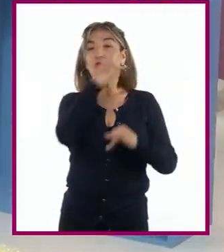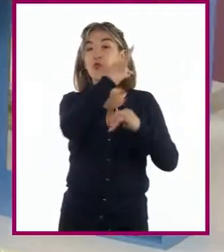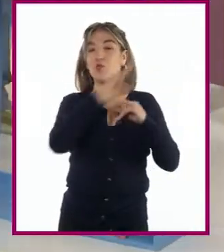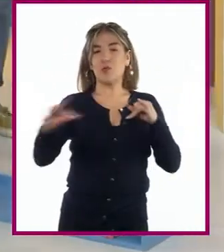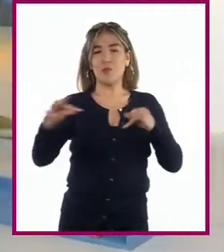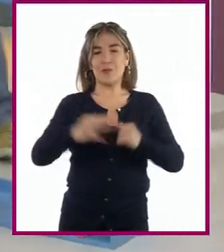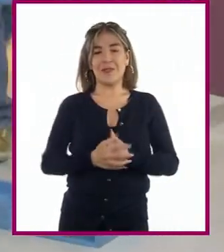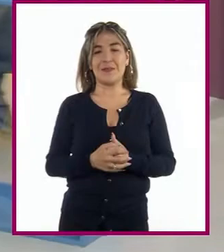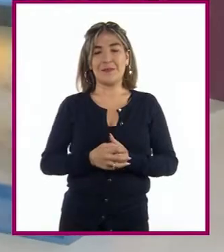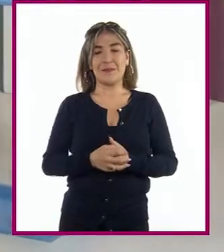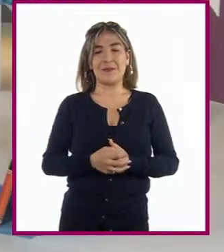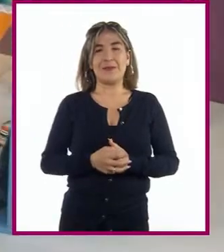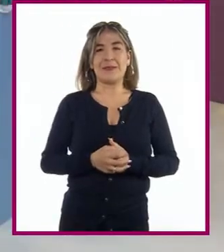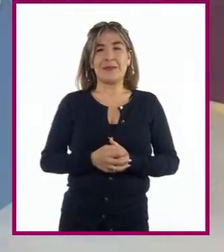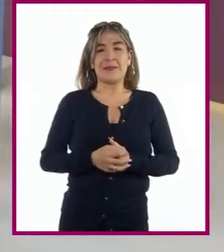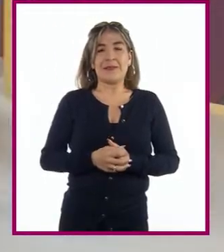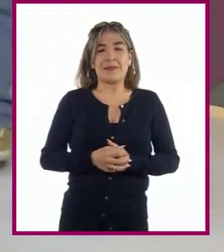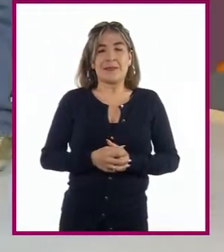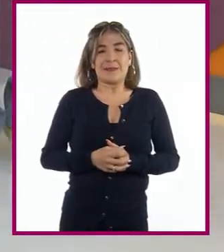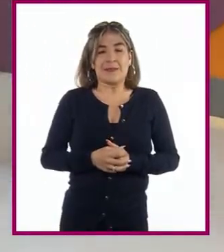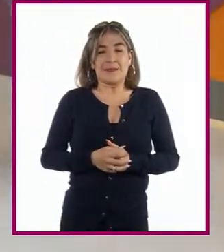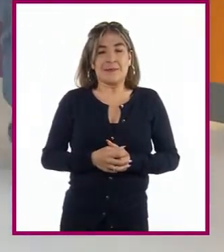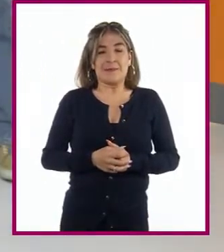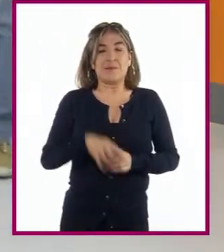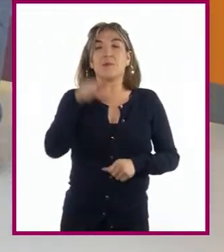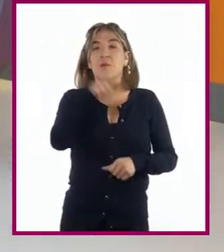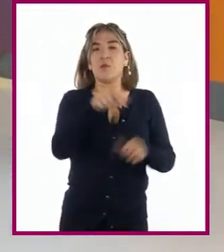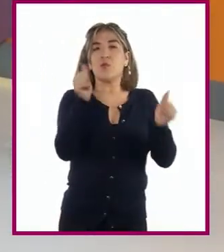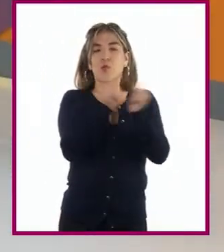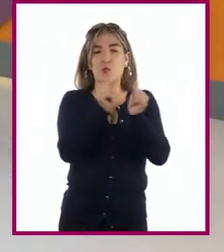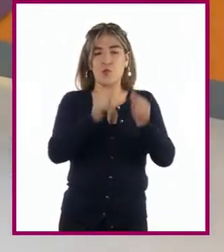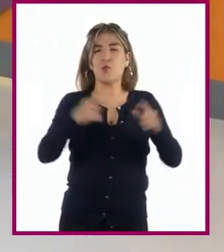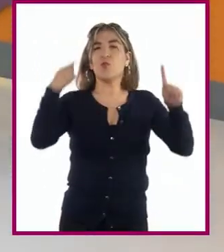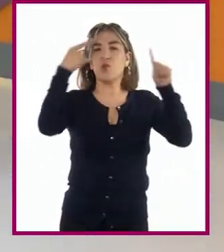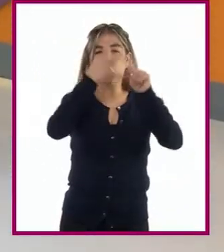finalizar, con ayuda de este cuadro